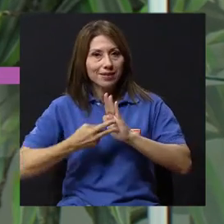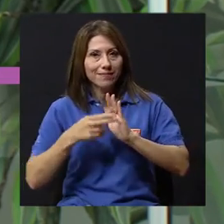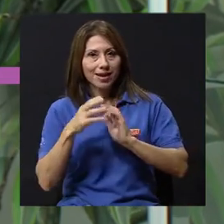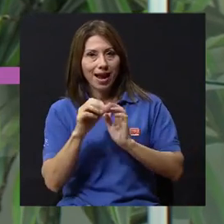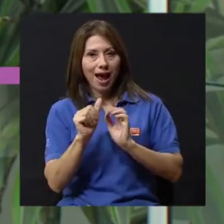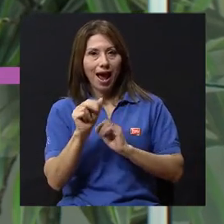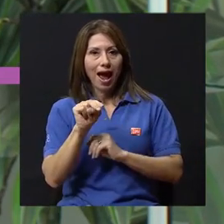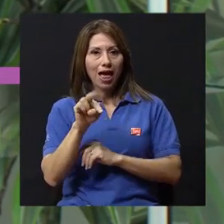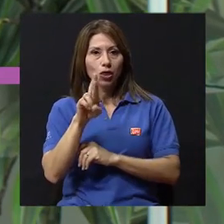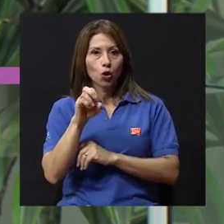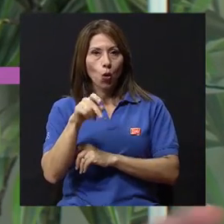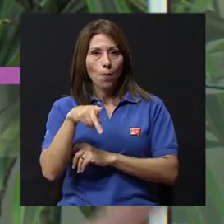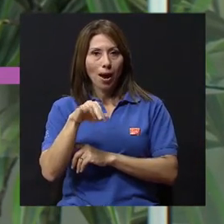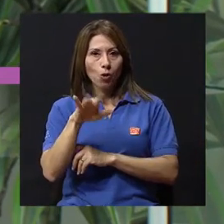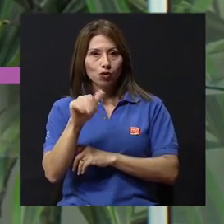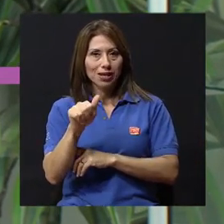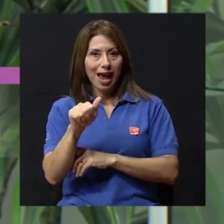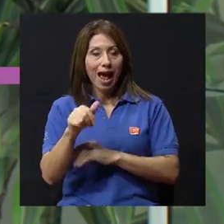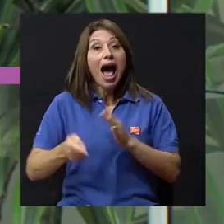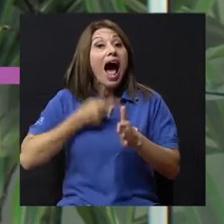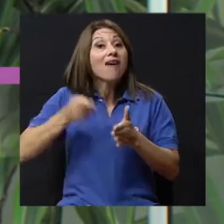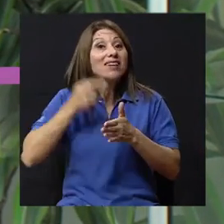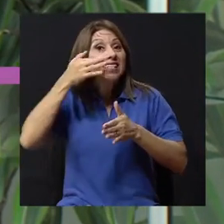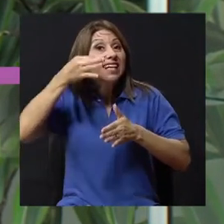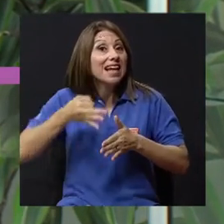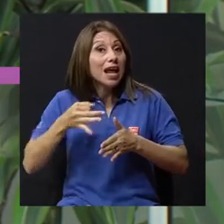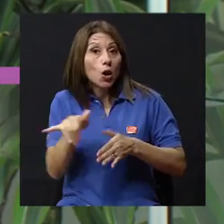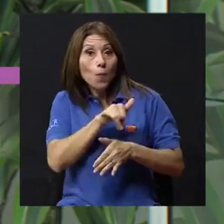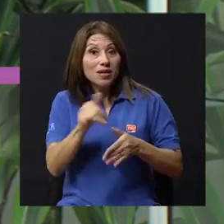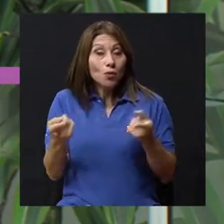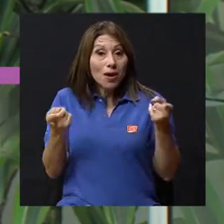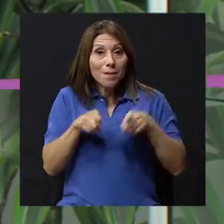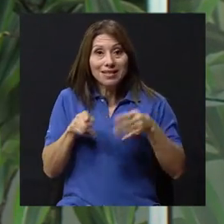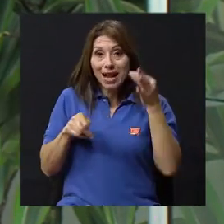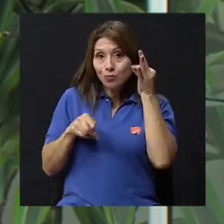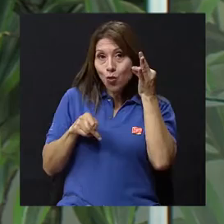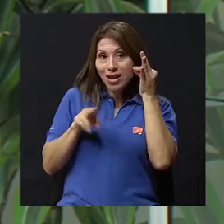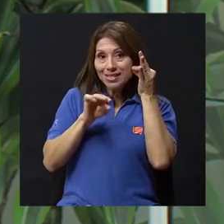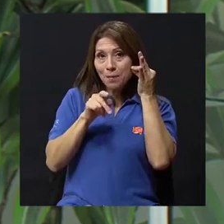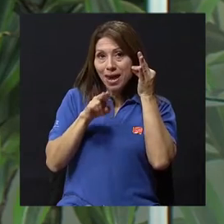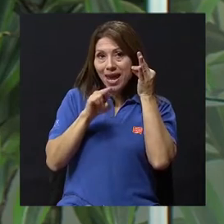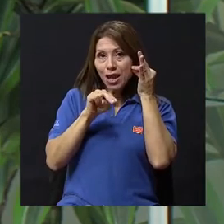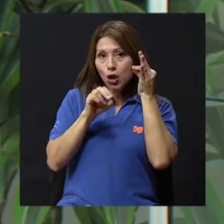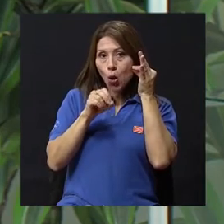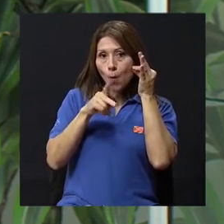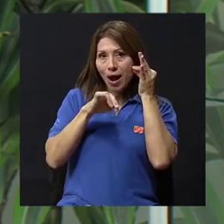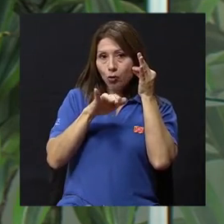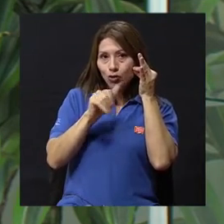A veces se cree que es lo mismo que le pasa a las mujeres, que es la menopausia, pero en los hombres. Y no es así.